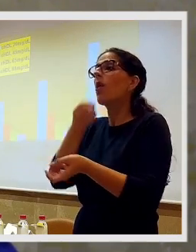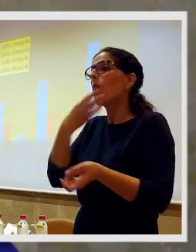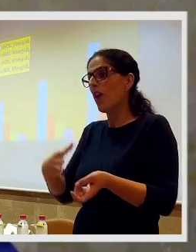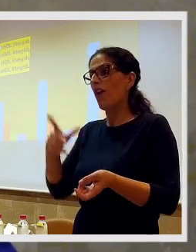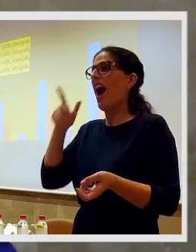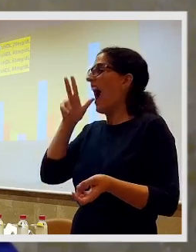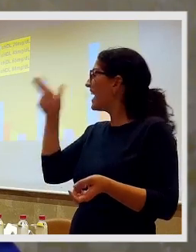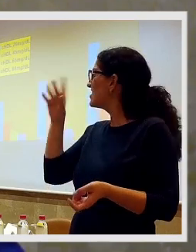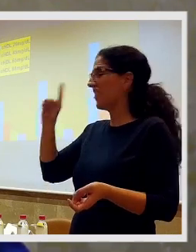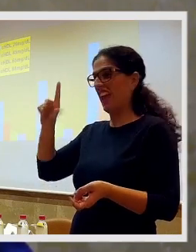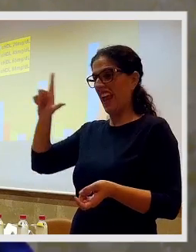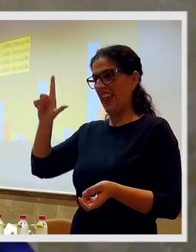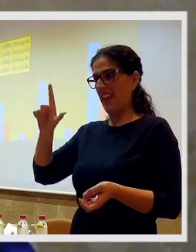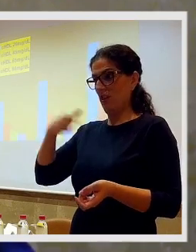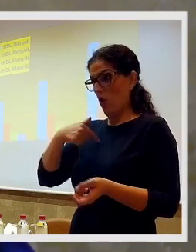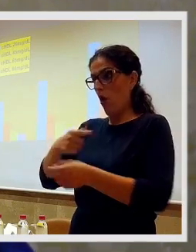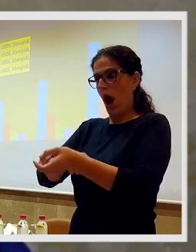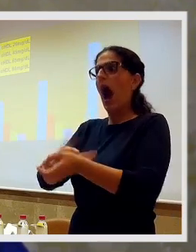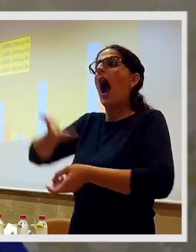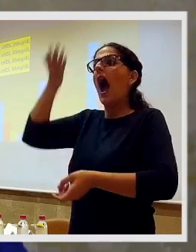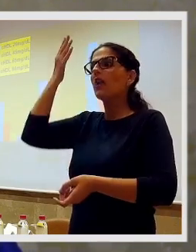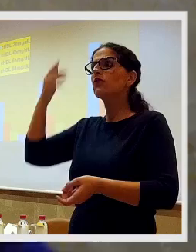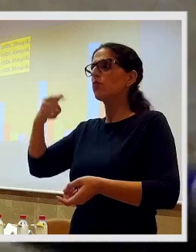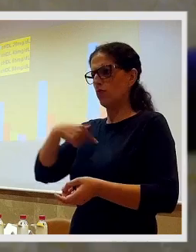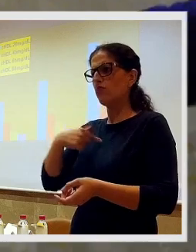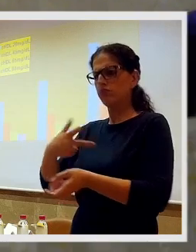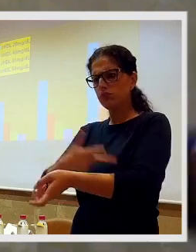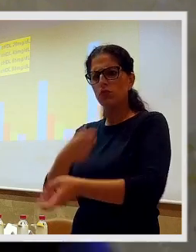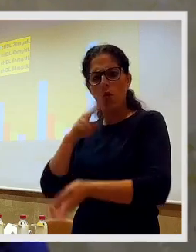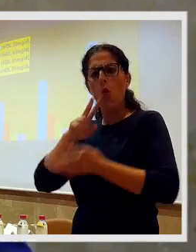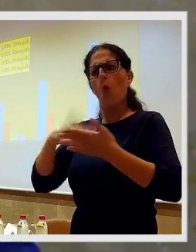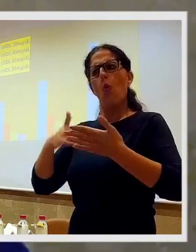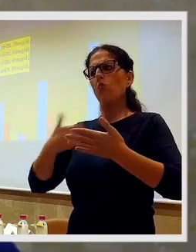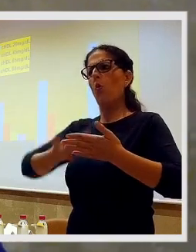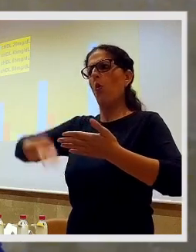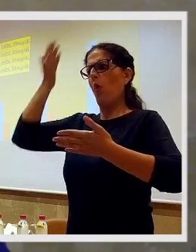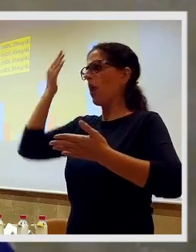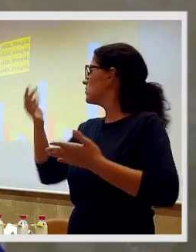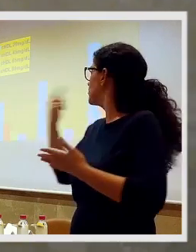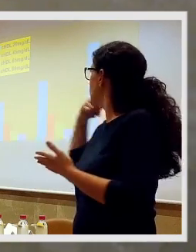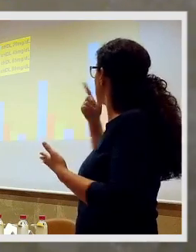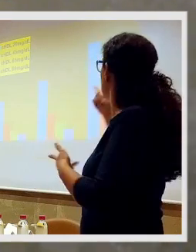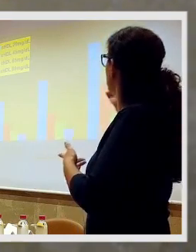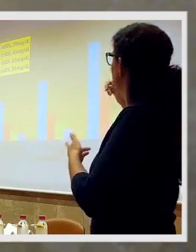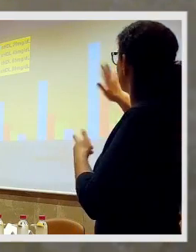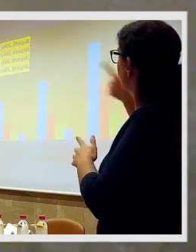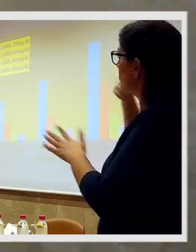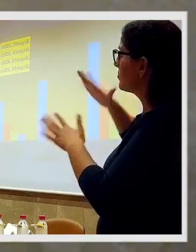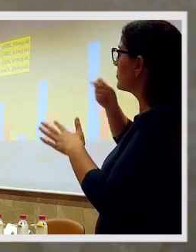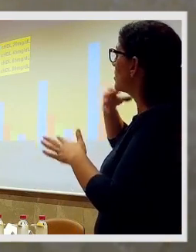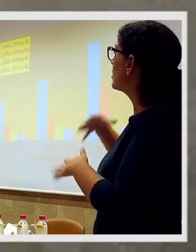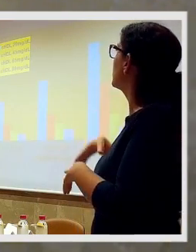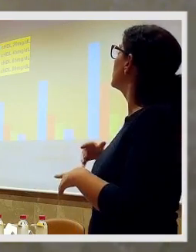alto, si somos capaces de tenerlo muy alto, en las cifras de la derecha es que no se ve muy bien la imagen,